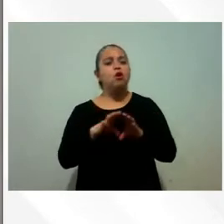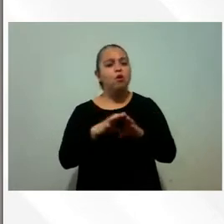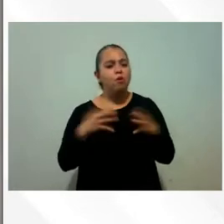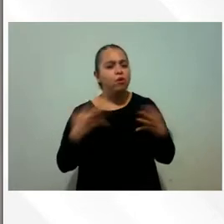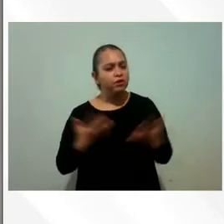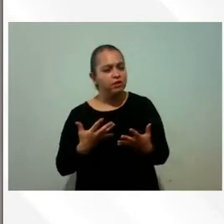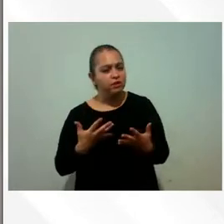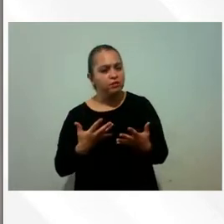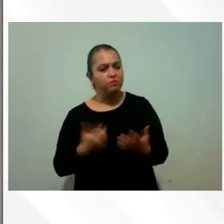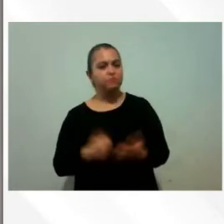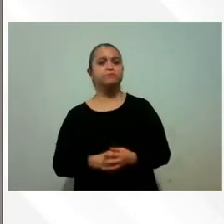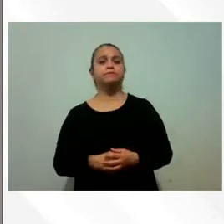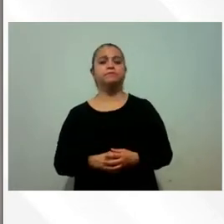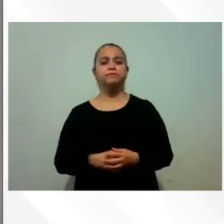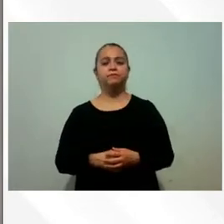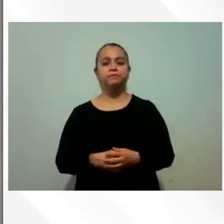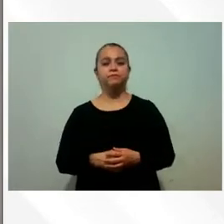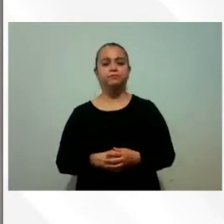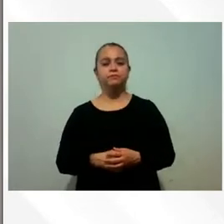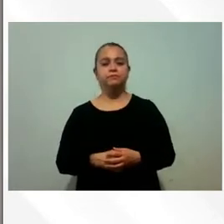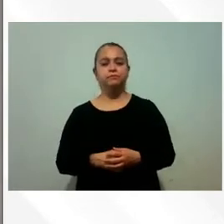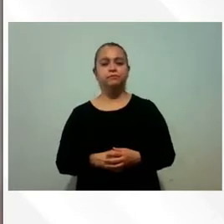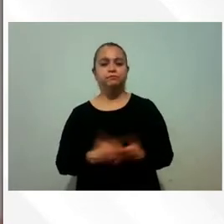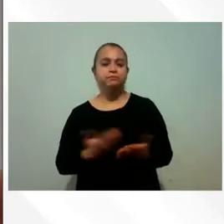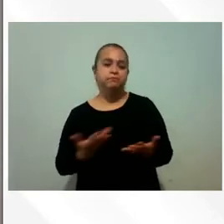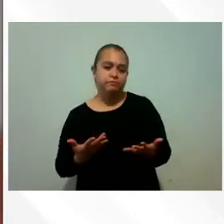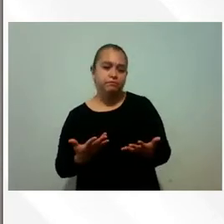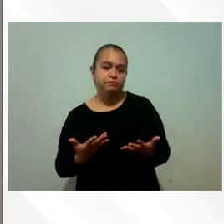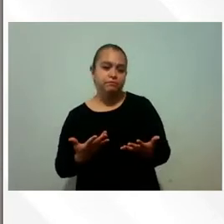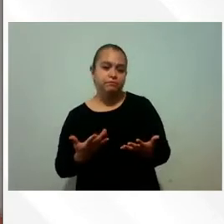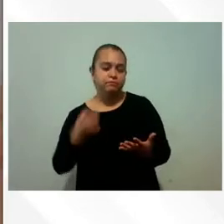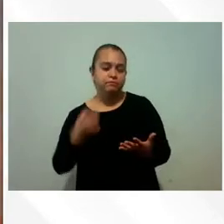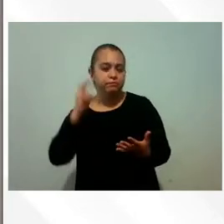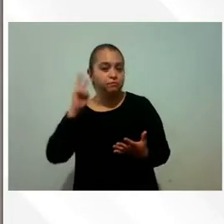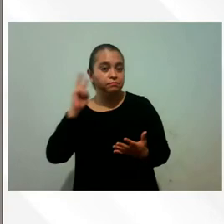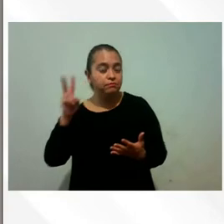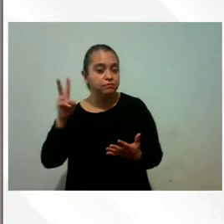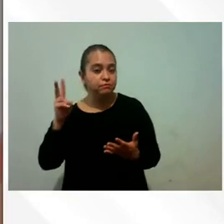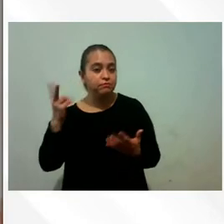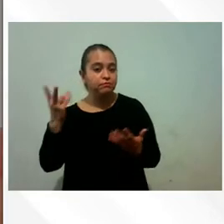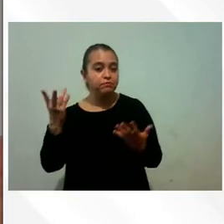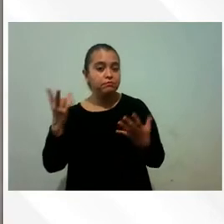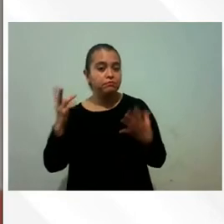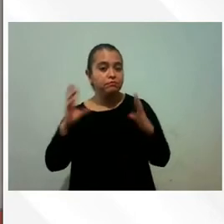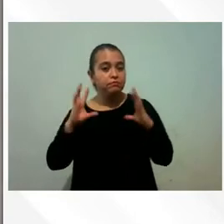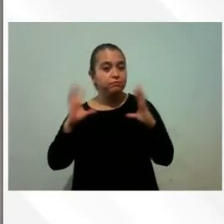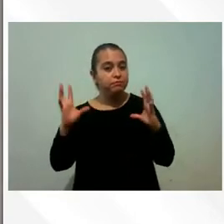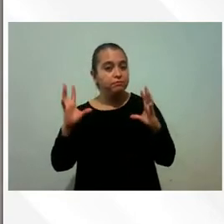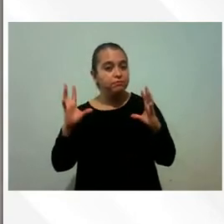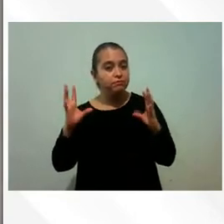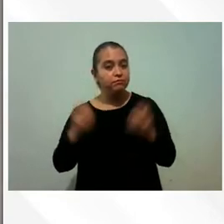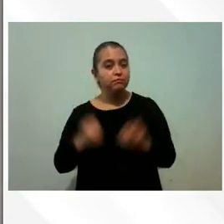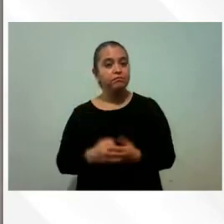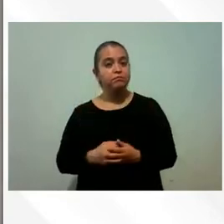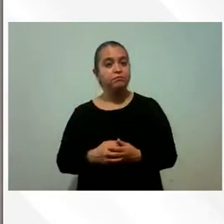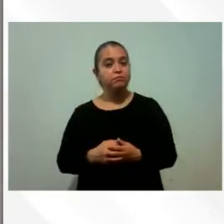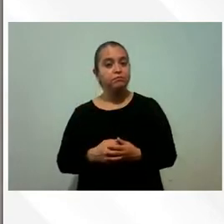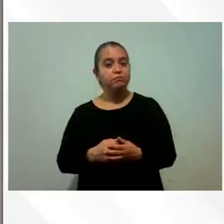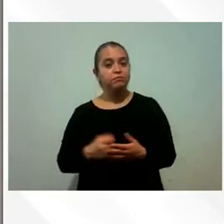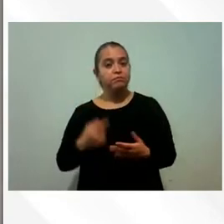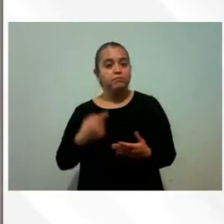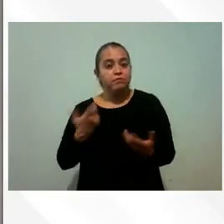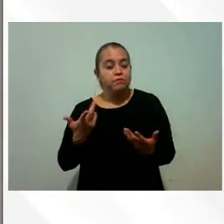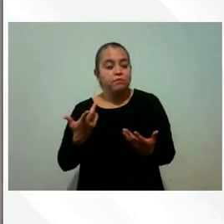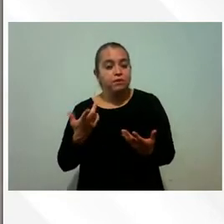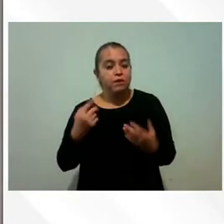pertenencia? Y bueno, voy a invitarles a cómo todas estas palabras pueden estar presentes en nuestro día a día